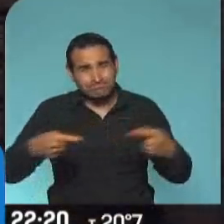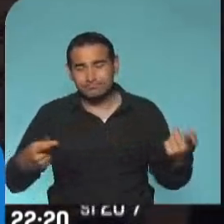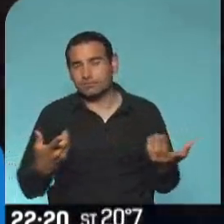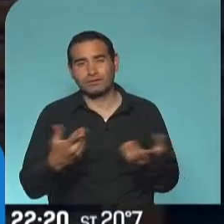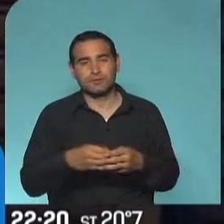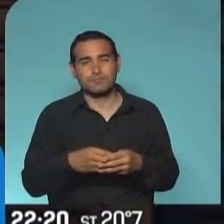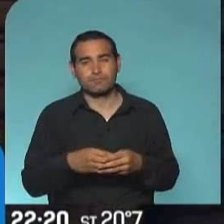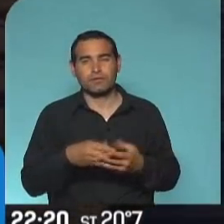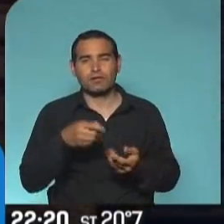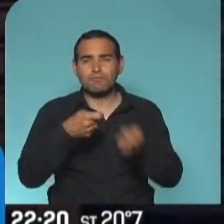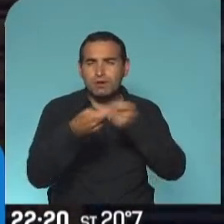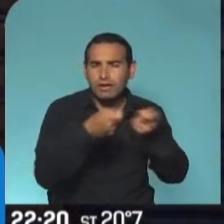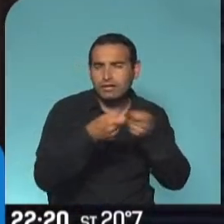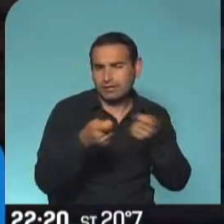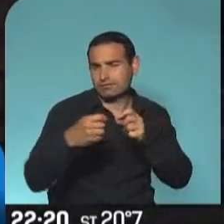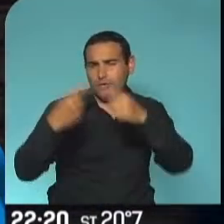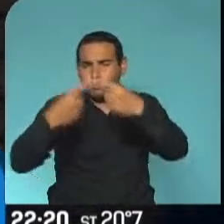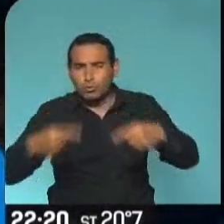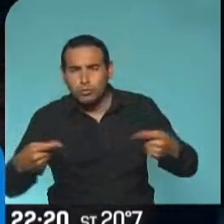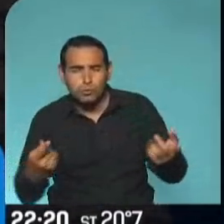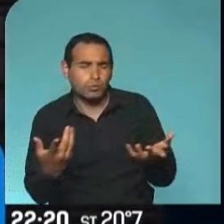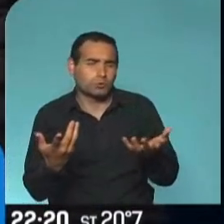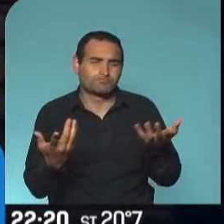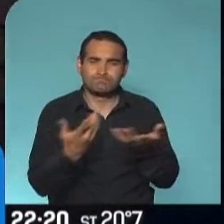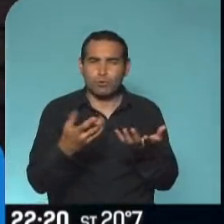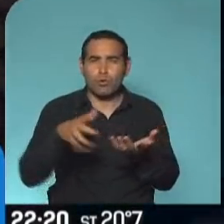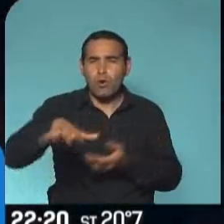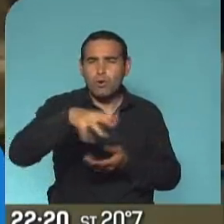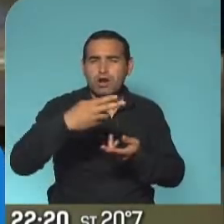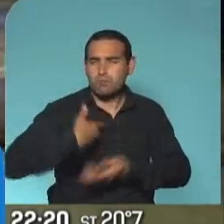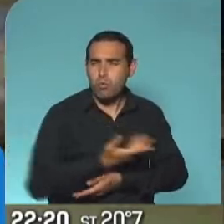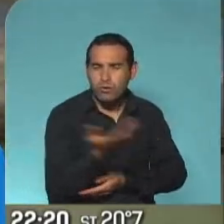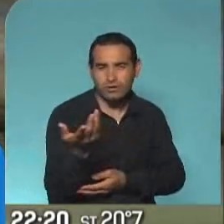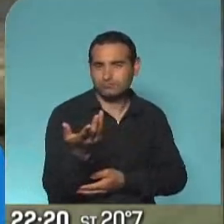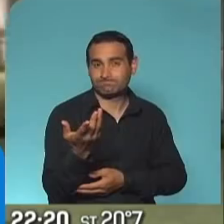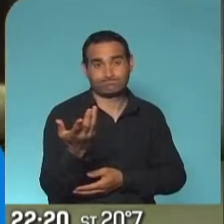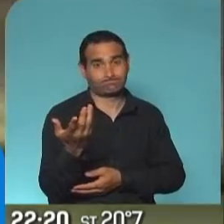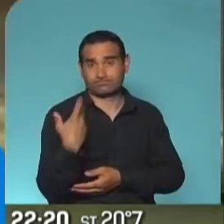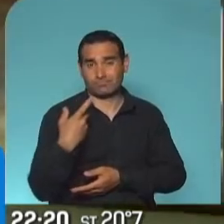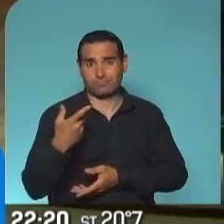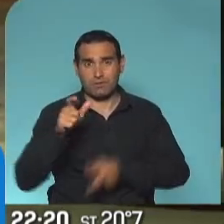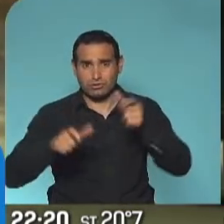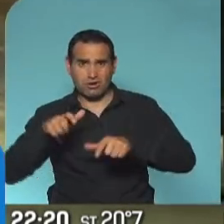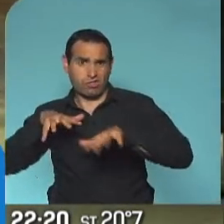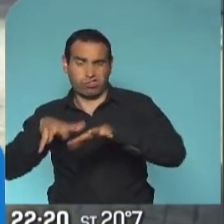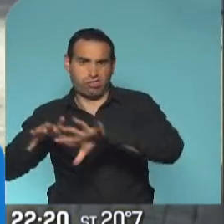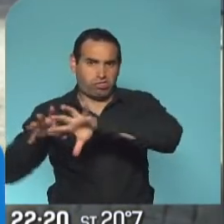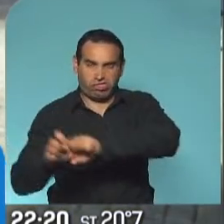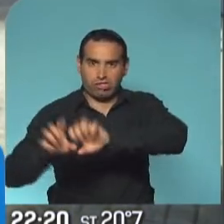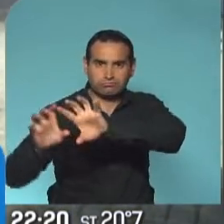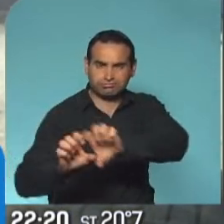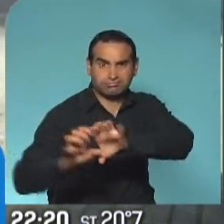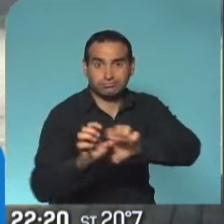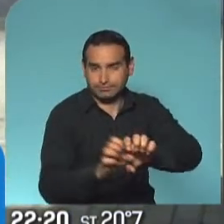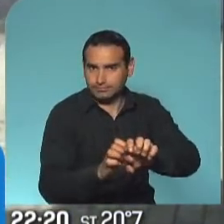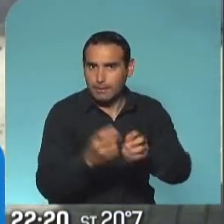de locales, mercadería, espacios públicos y demás que son destruidos, también eso significa